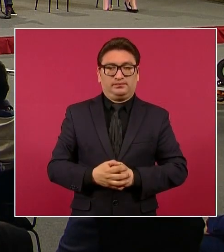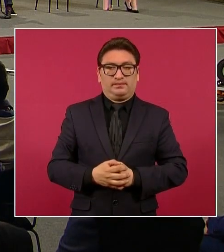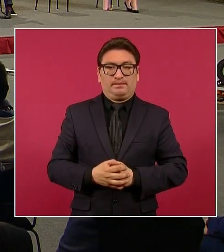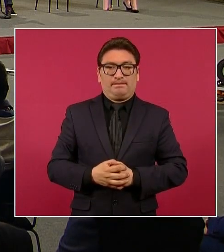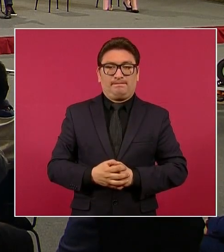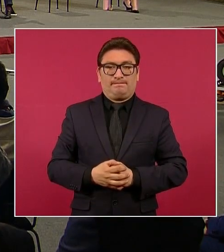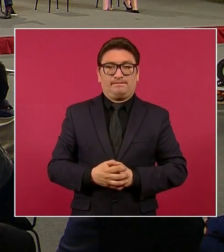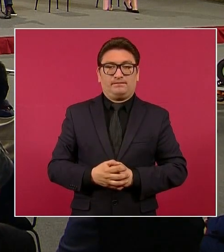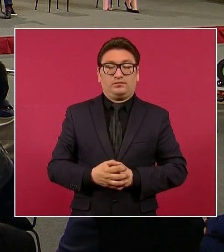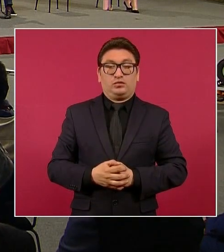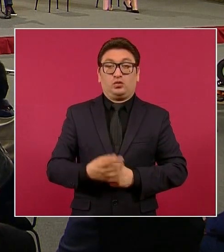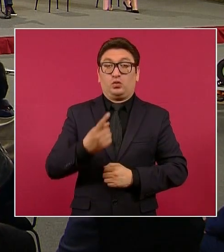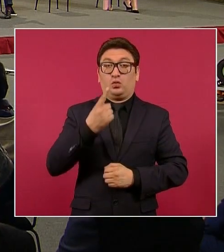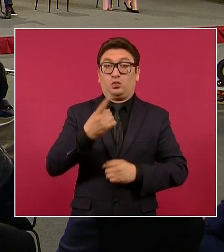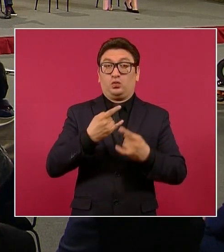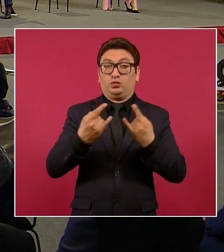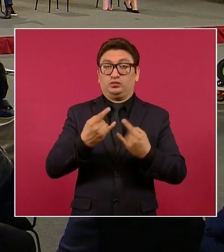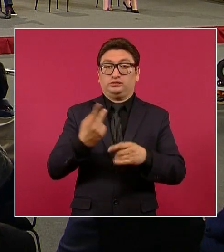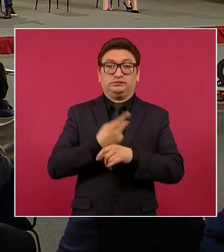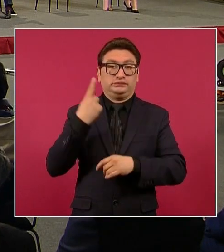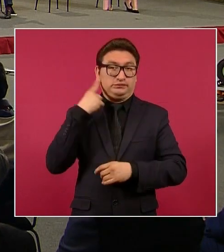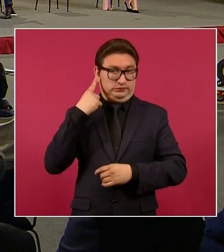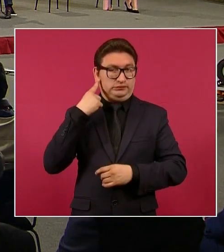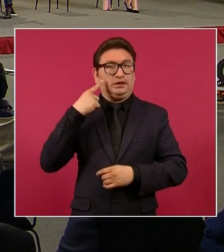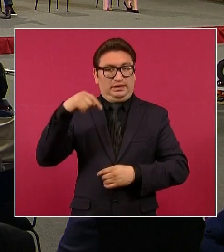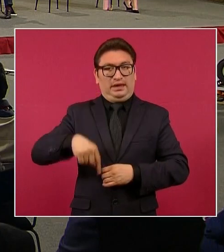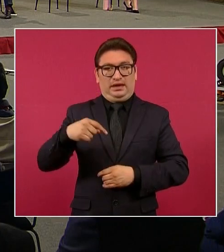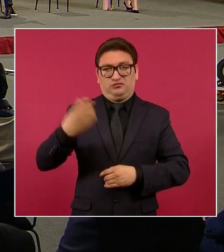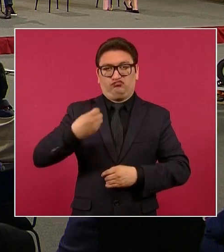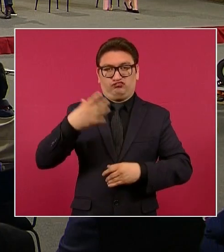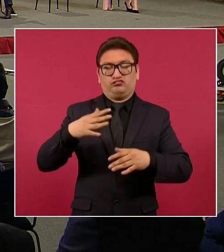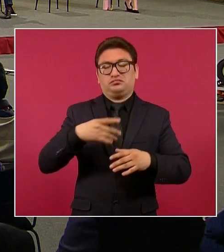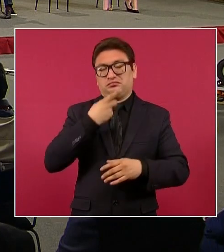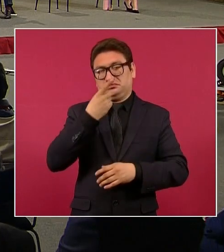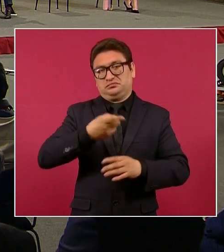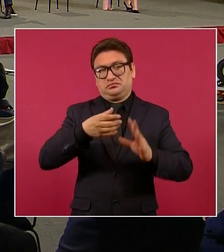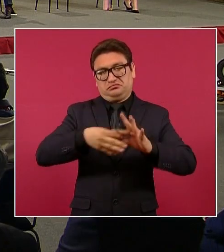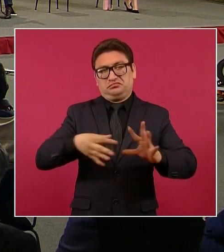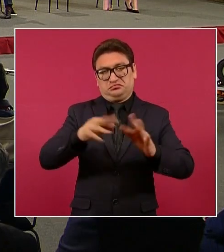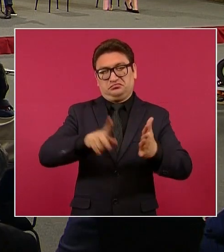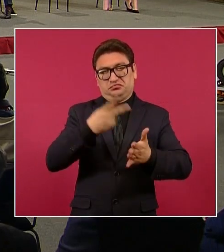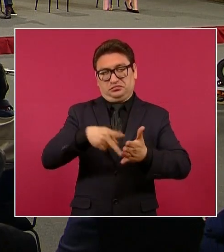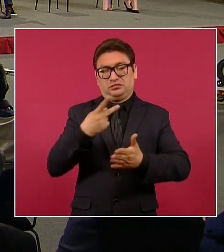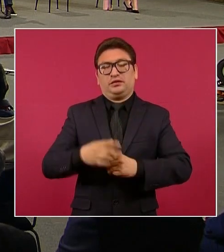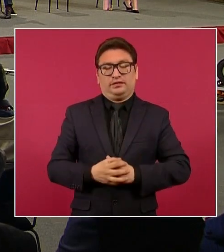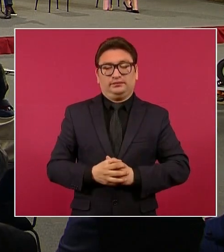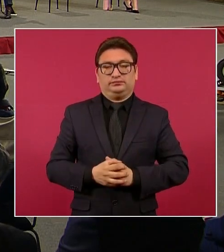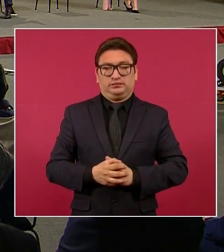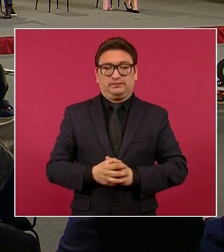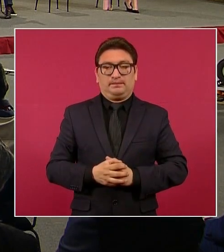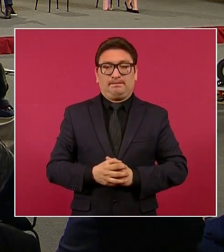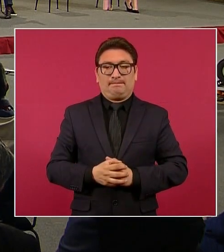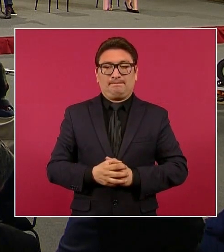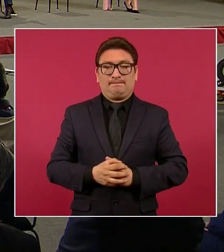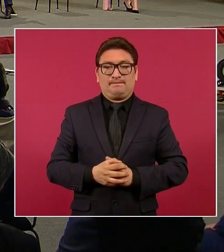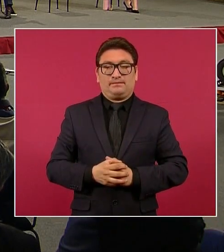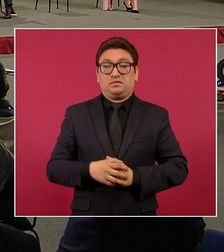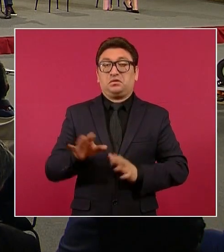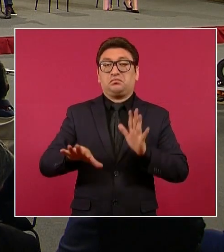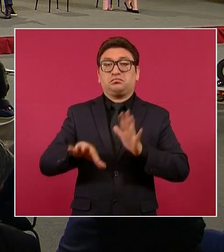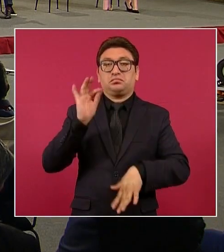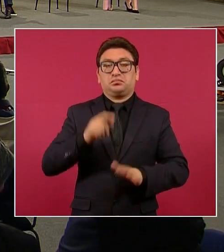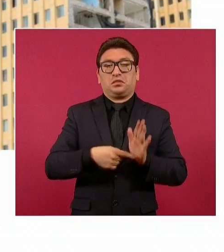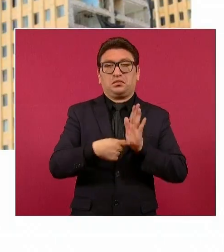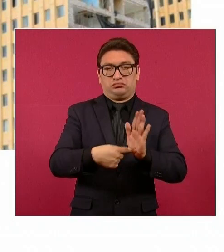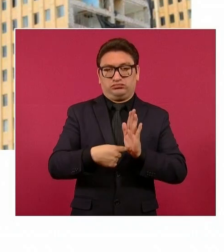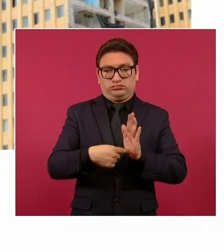Un caso que se ha mencionado también aquí en la conferencia en algunas ocasiones y, bueno, lo escogimos para